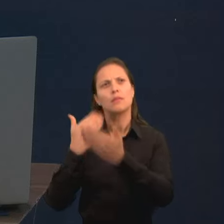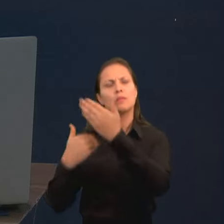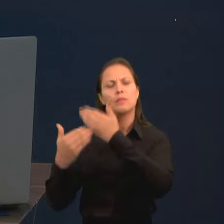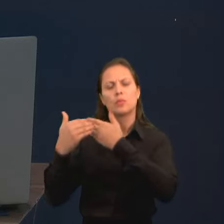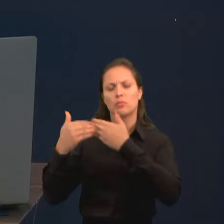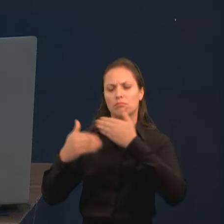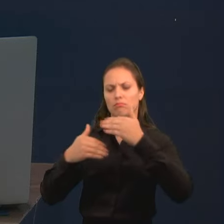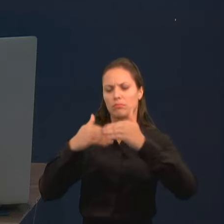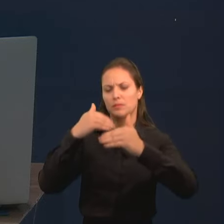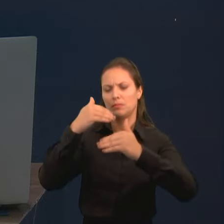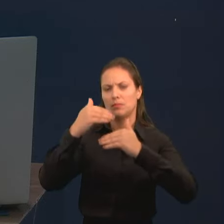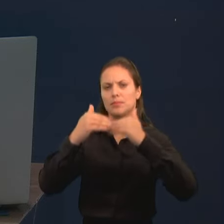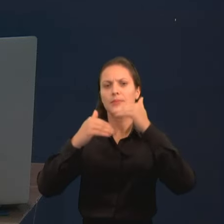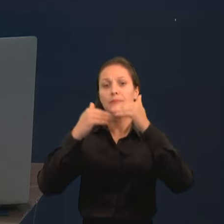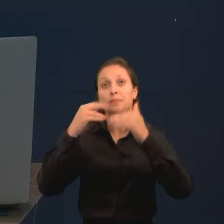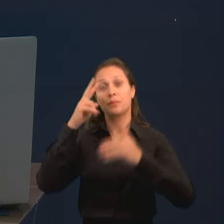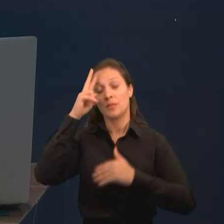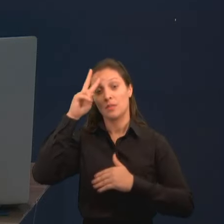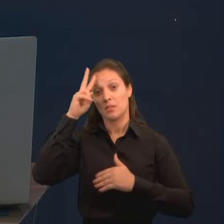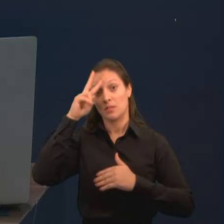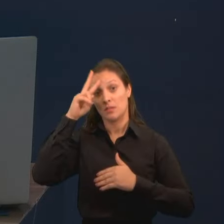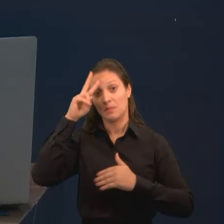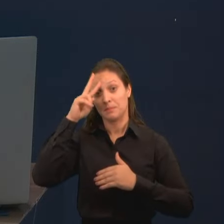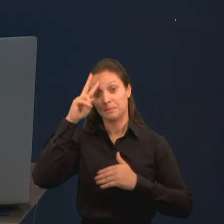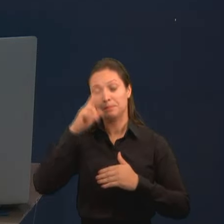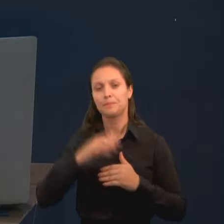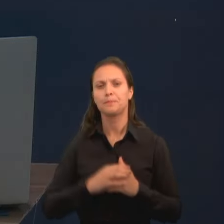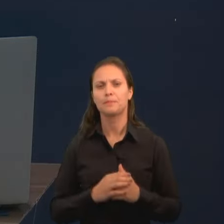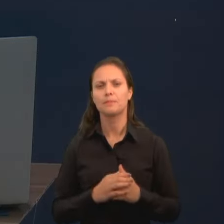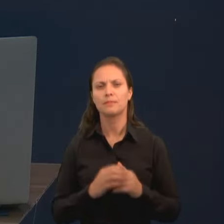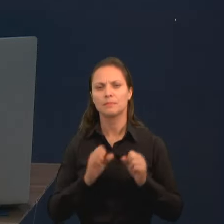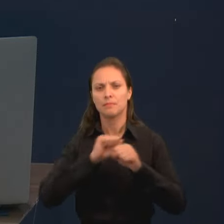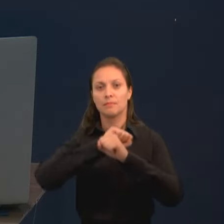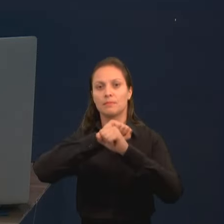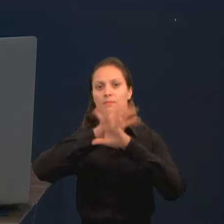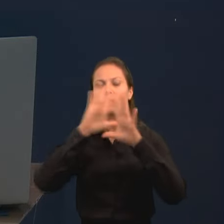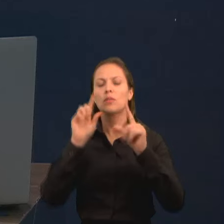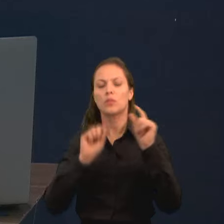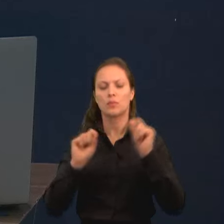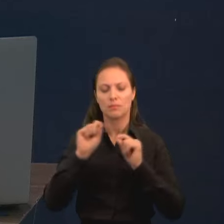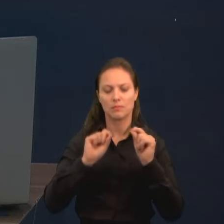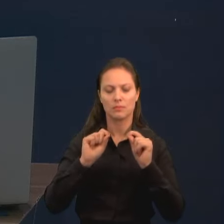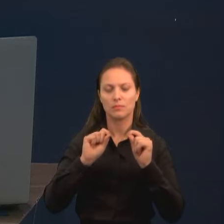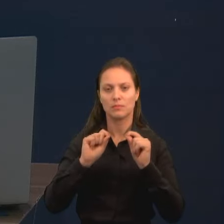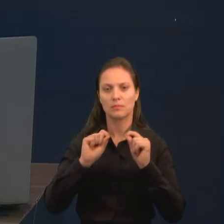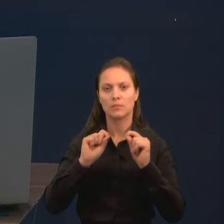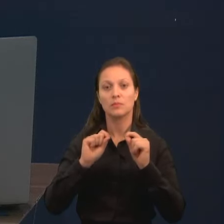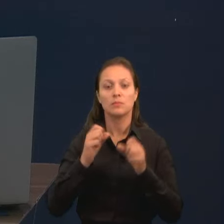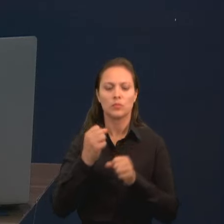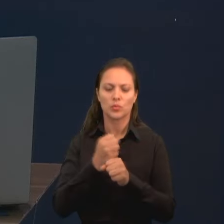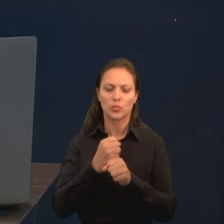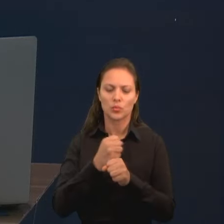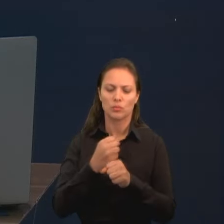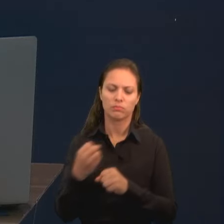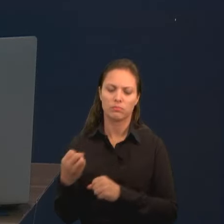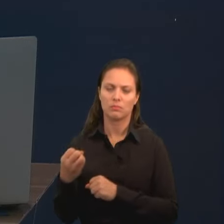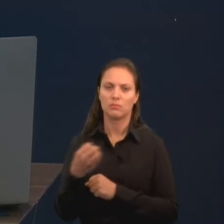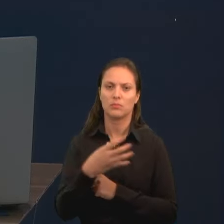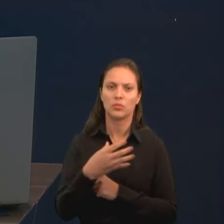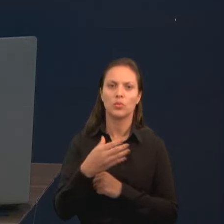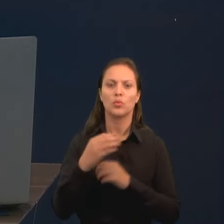campañas electorales, cómo se desarrollan históricamente, es claro que cada